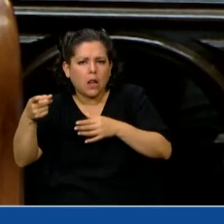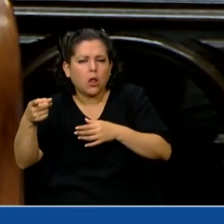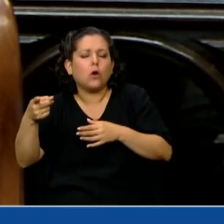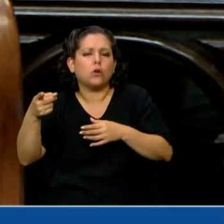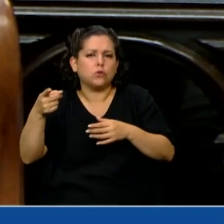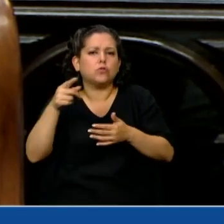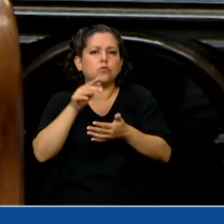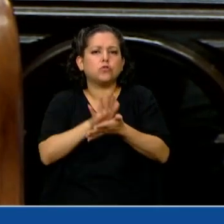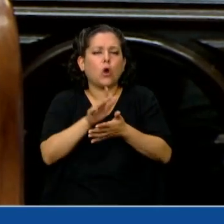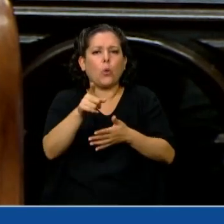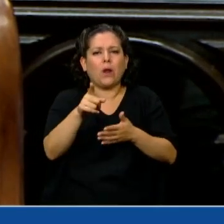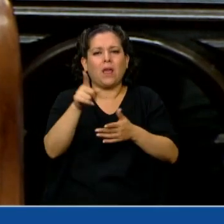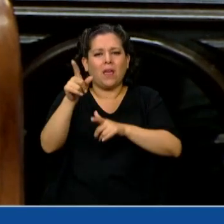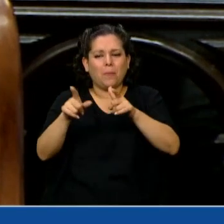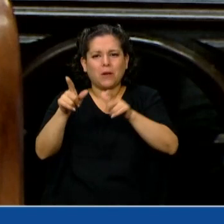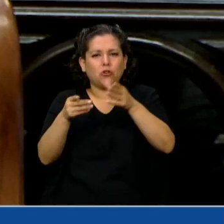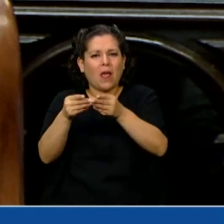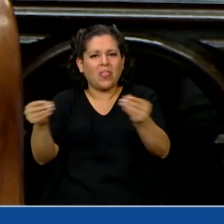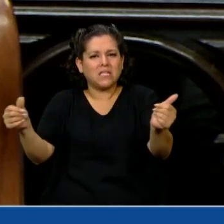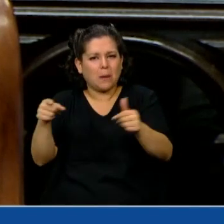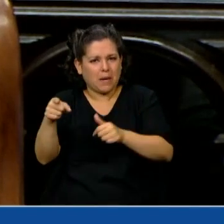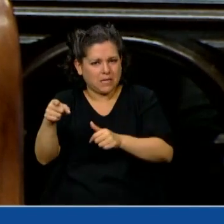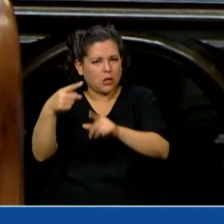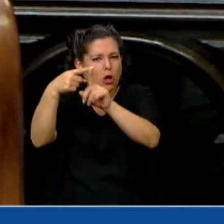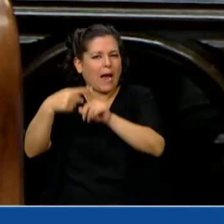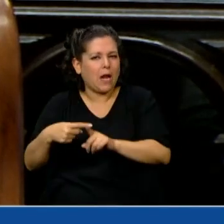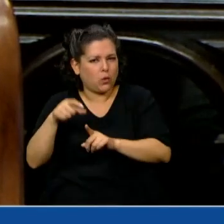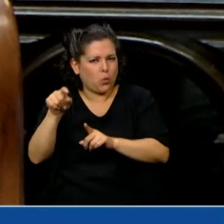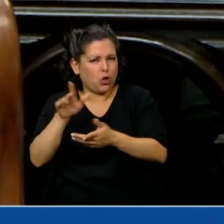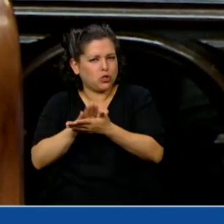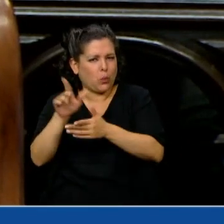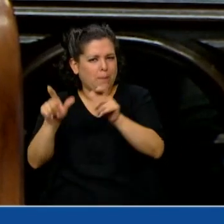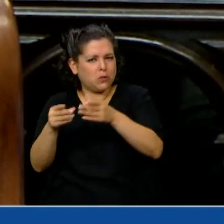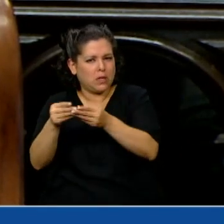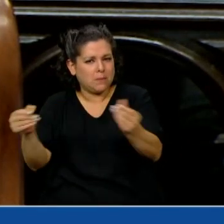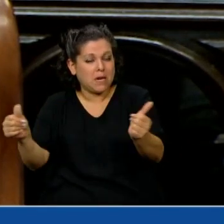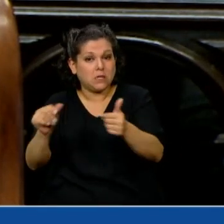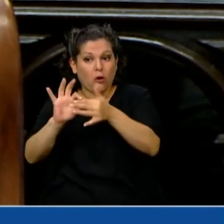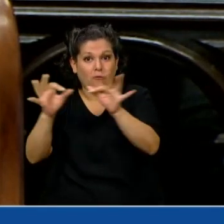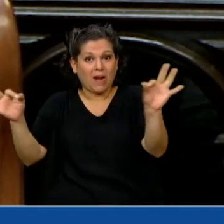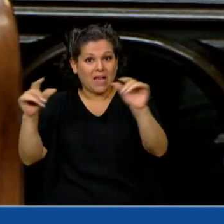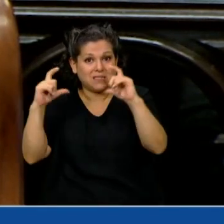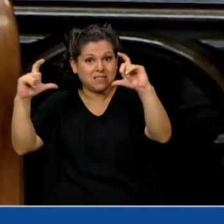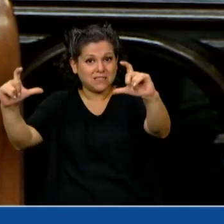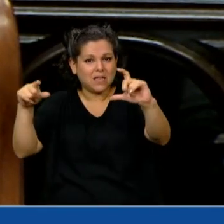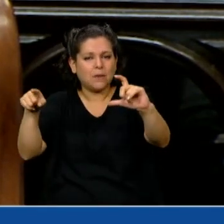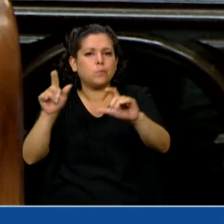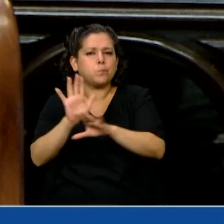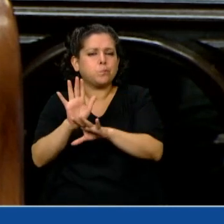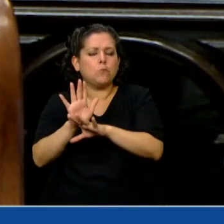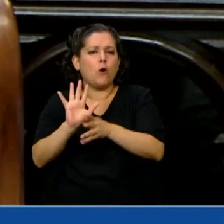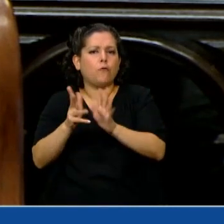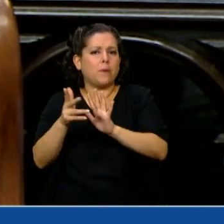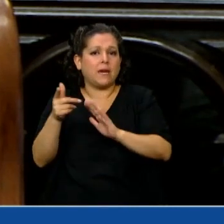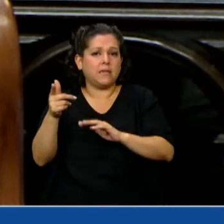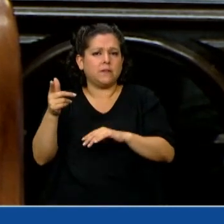respecto a los desaparecidos, un alegato francamente negacionista, como